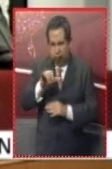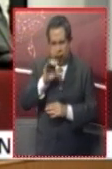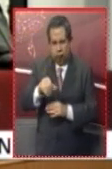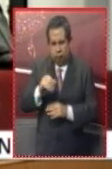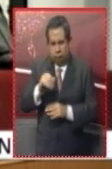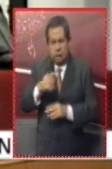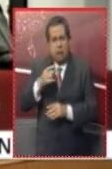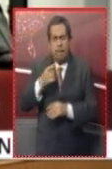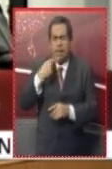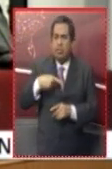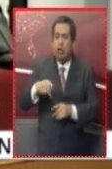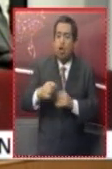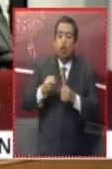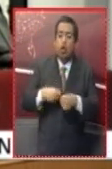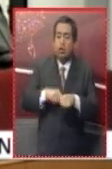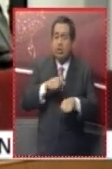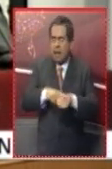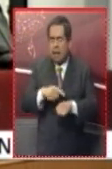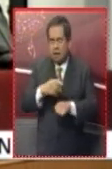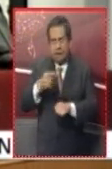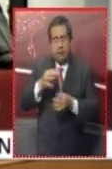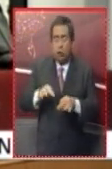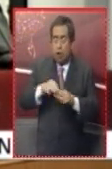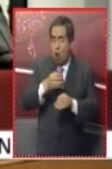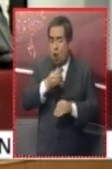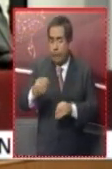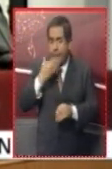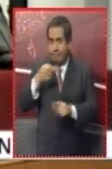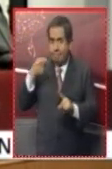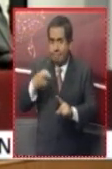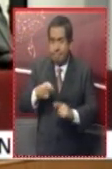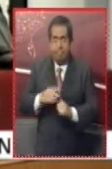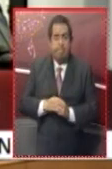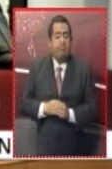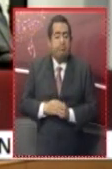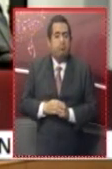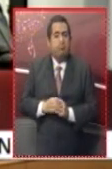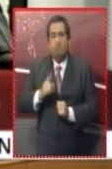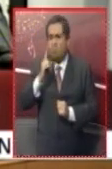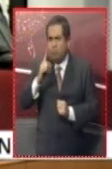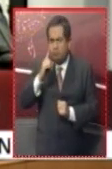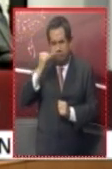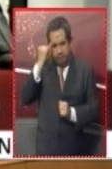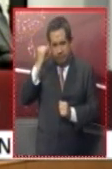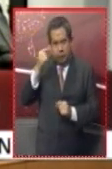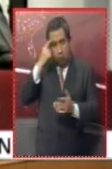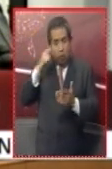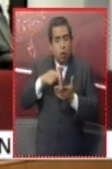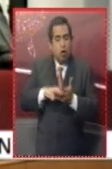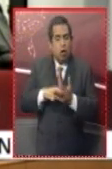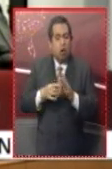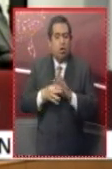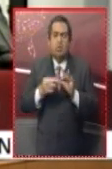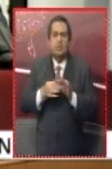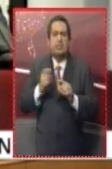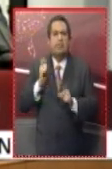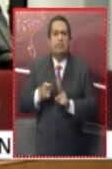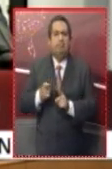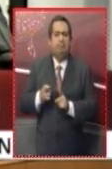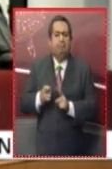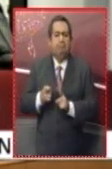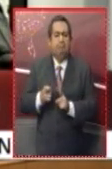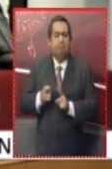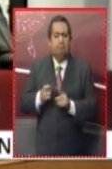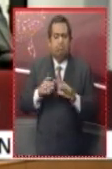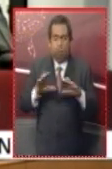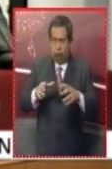orden social. Una situación que yo creo que tiene que evitarse en